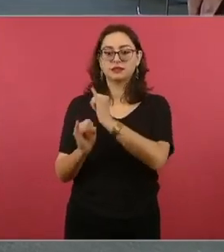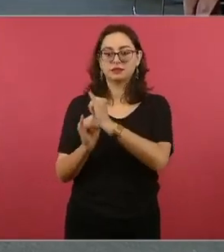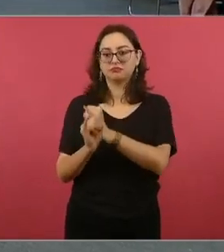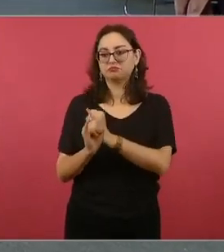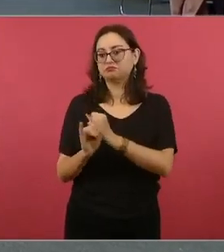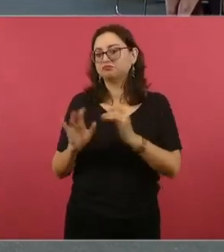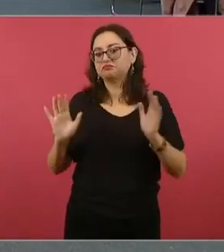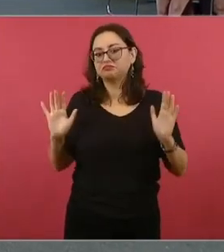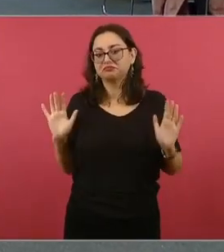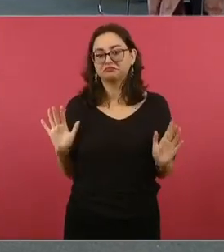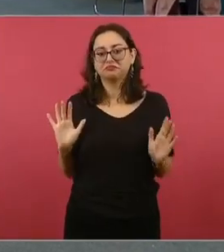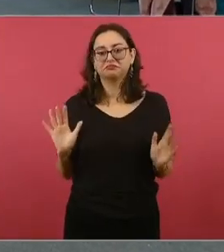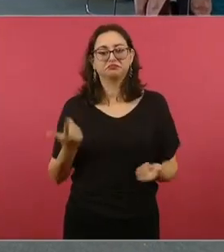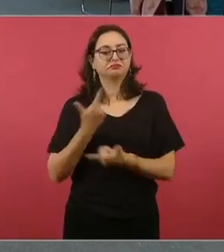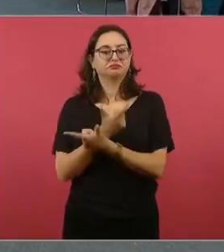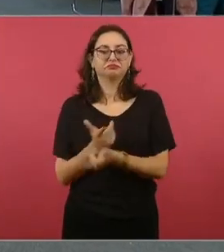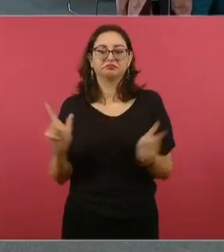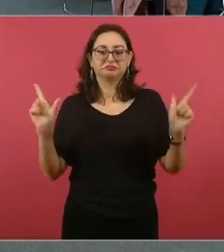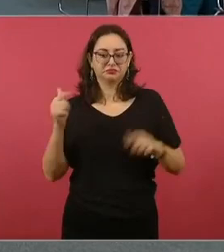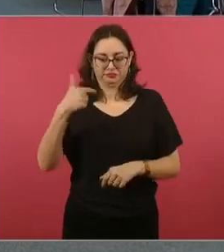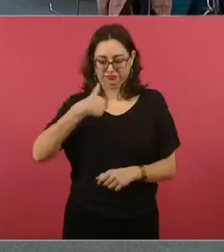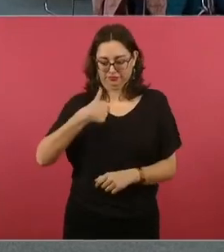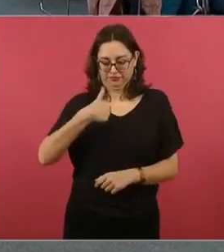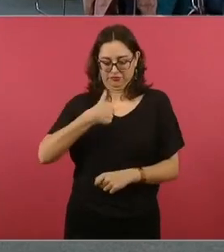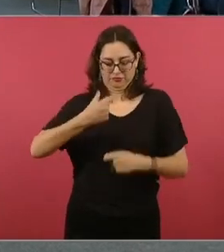porque ahí yo subo